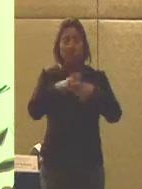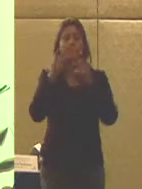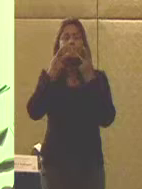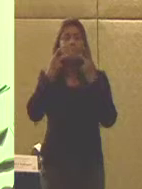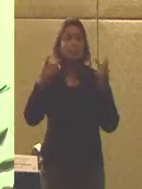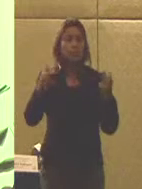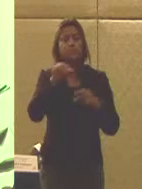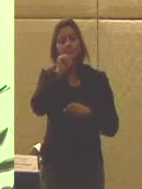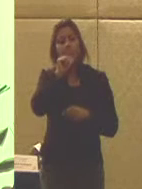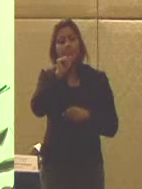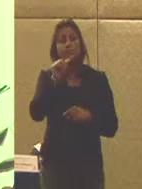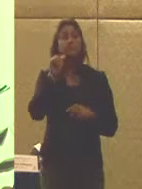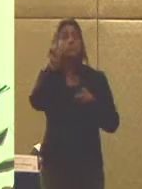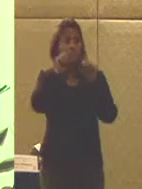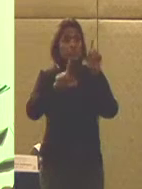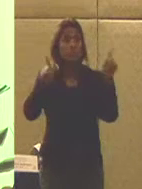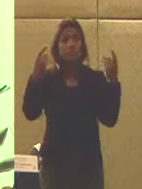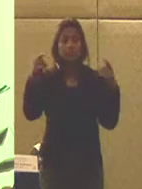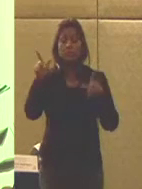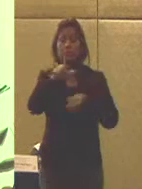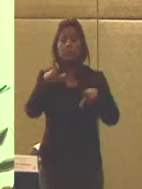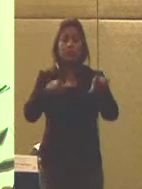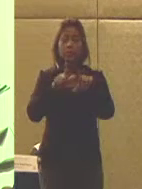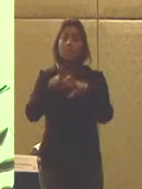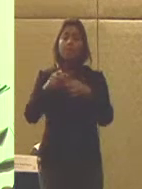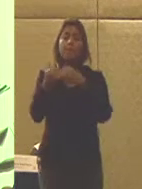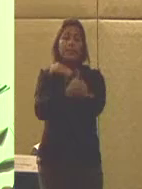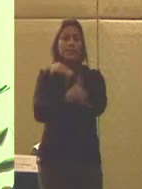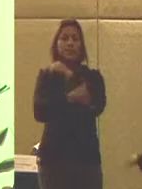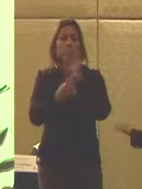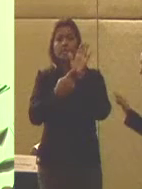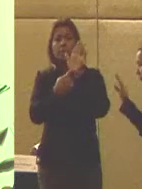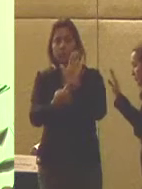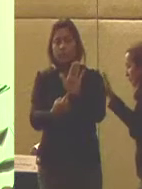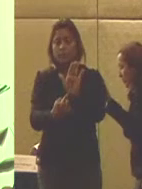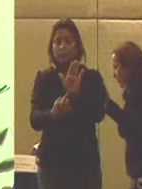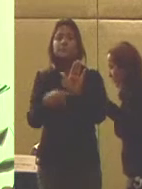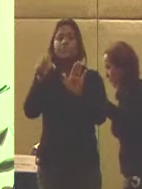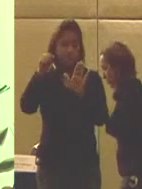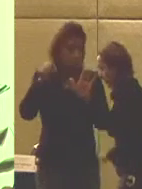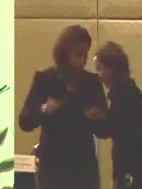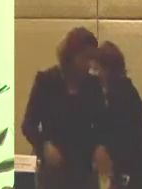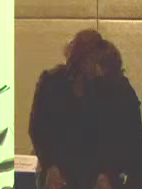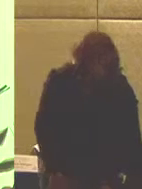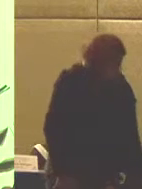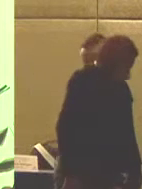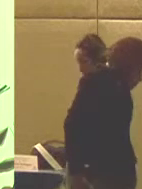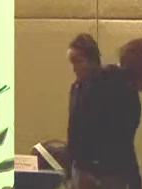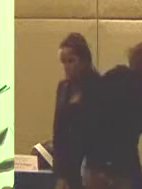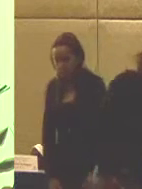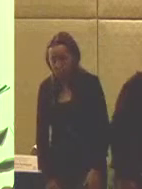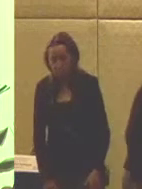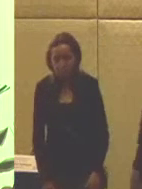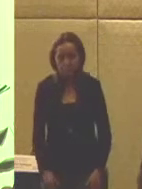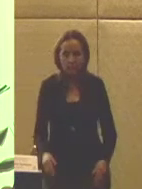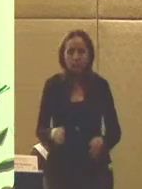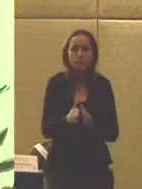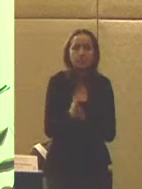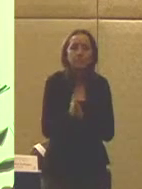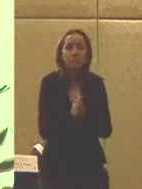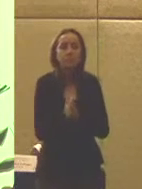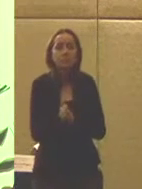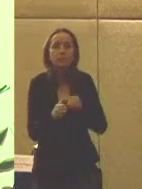algunos sectores se han encontrado, o en algunos países se han identificado, que existen planes de continuidad de negocios en el sector, sobre